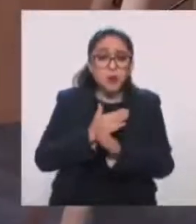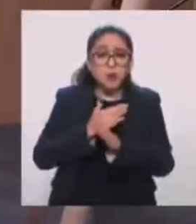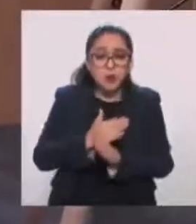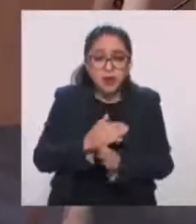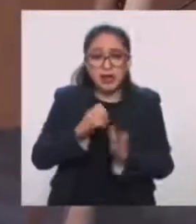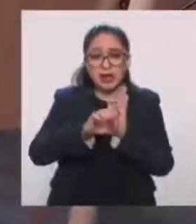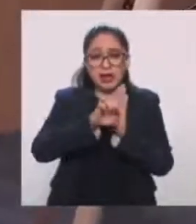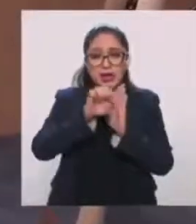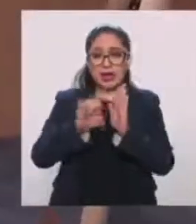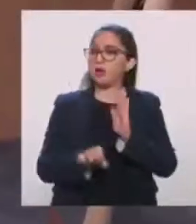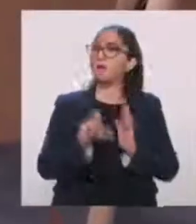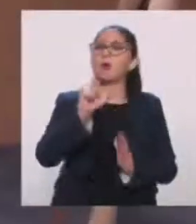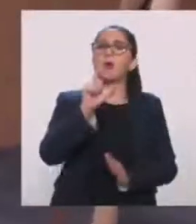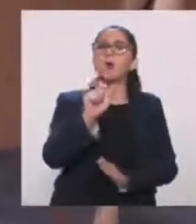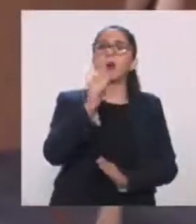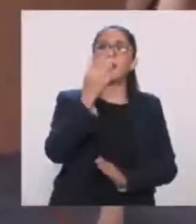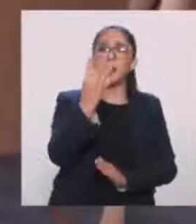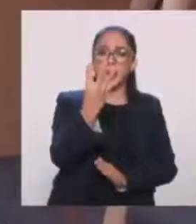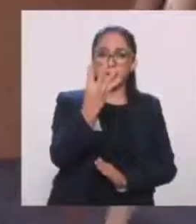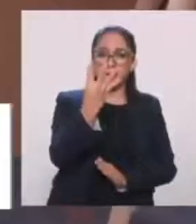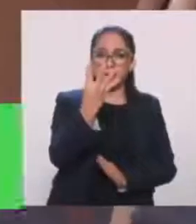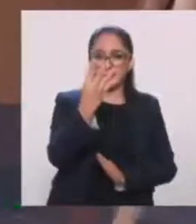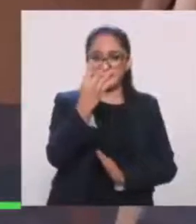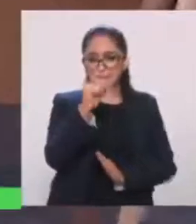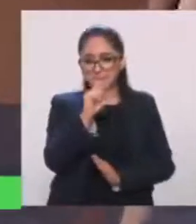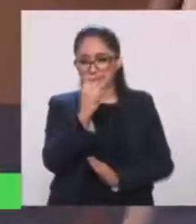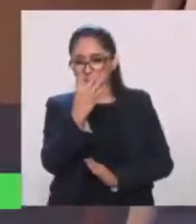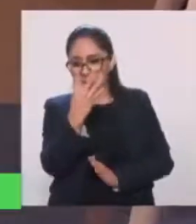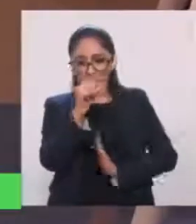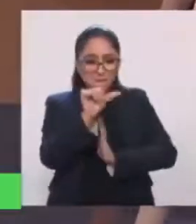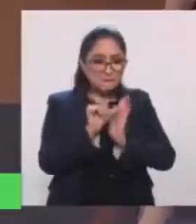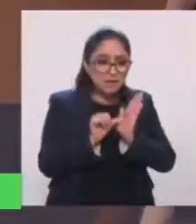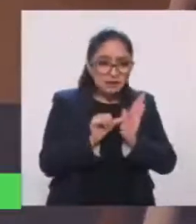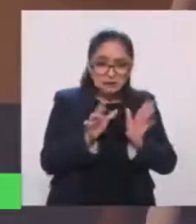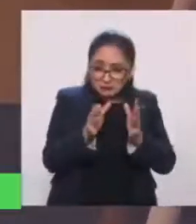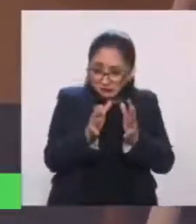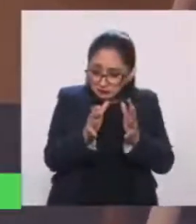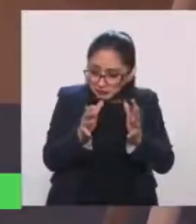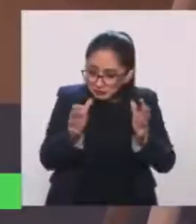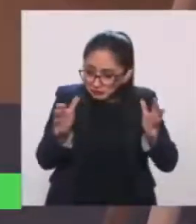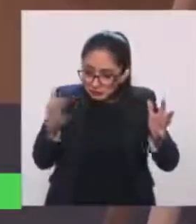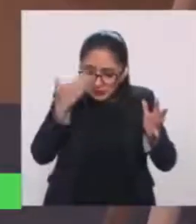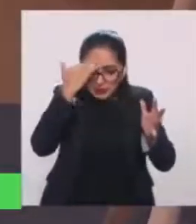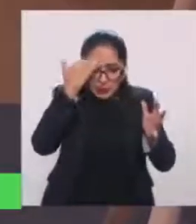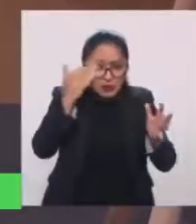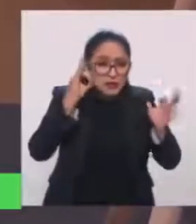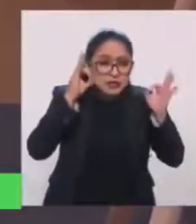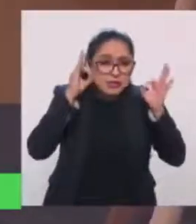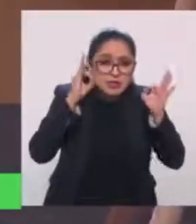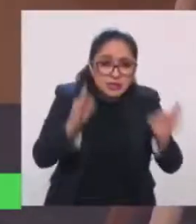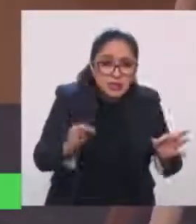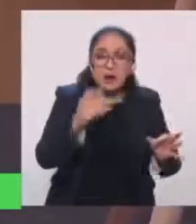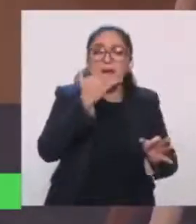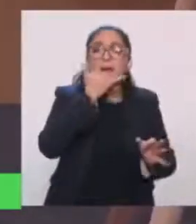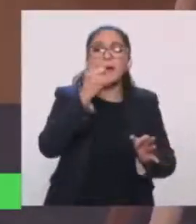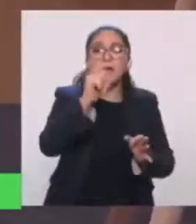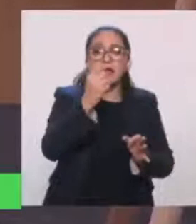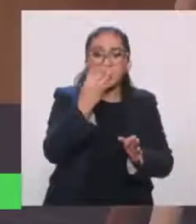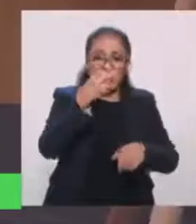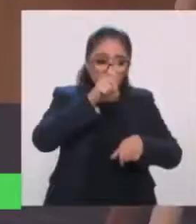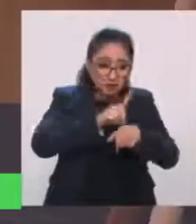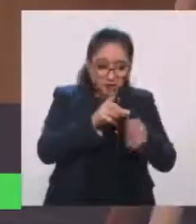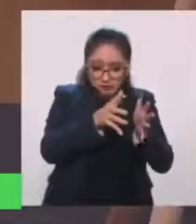los pediatras le decimos, su niño es sano, ¿no? Entonces, hay una diferencia fundamental entre conocer y no conocer el